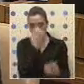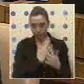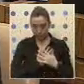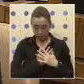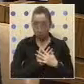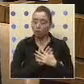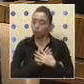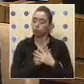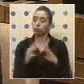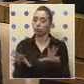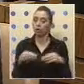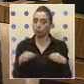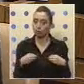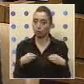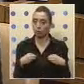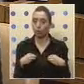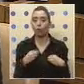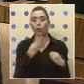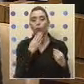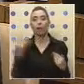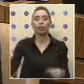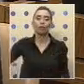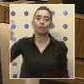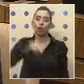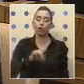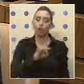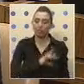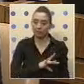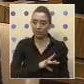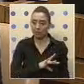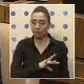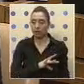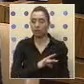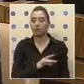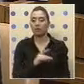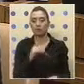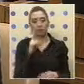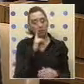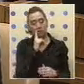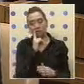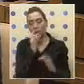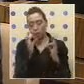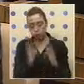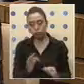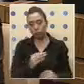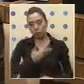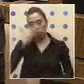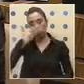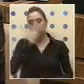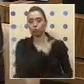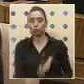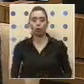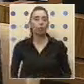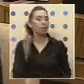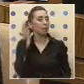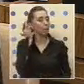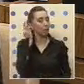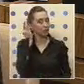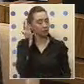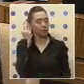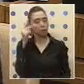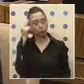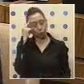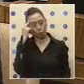dudas, desde su retorno a Chile. Está impregnado en el discurso de la presidenta, en su convicción y en su propuesta al